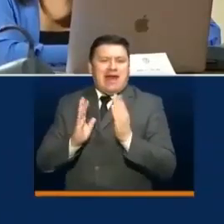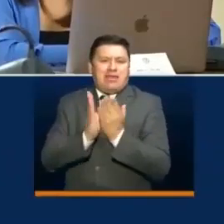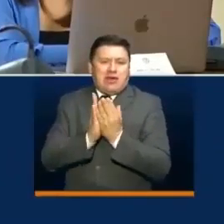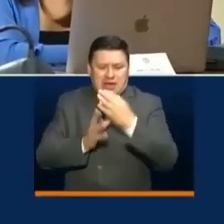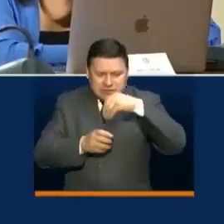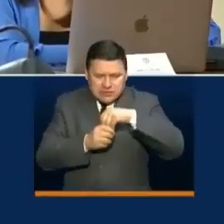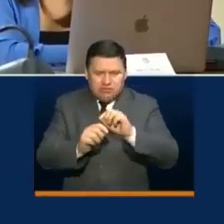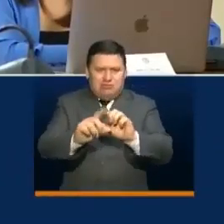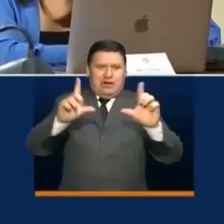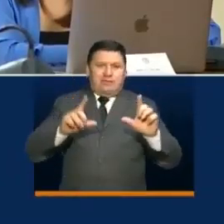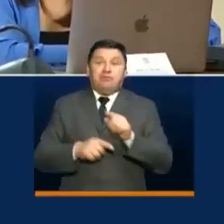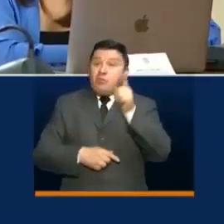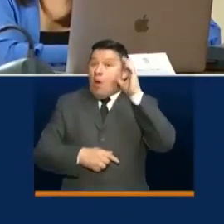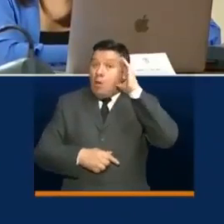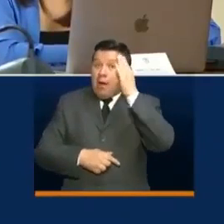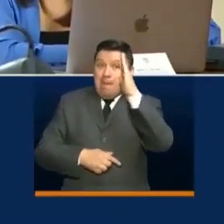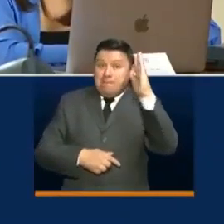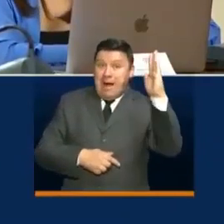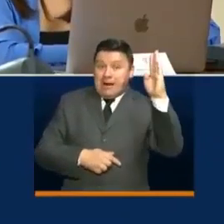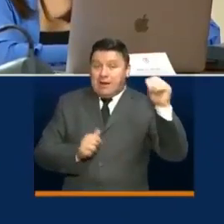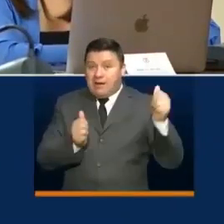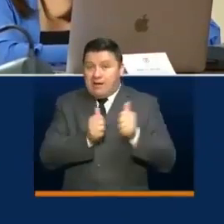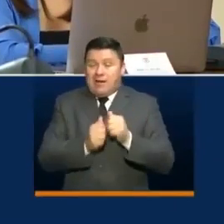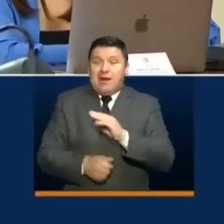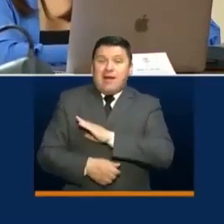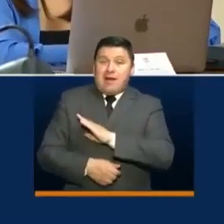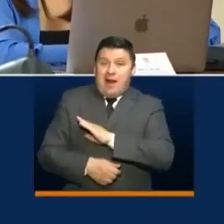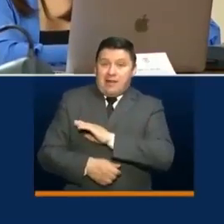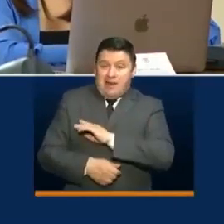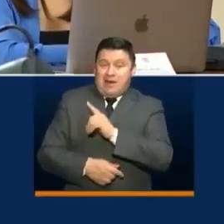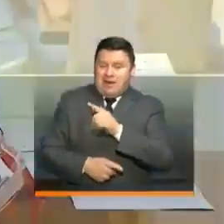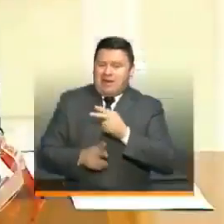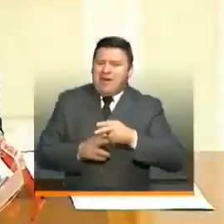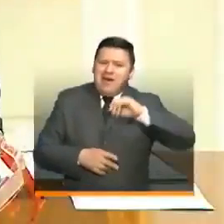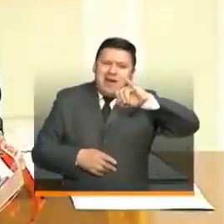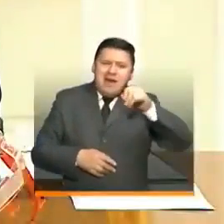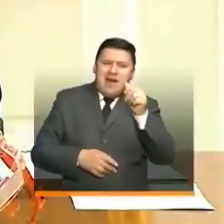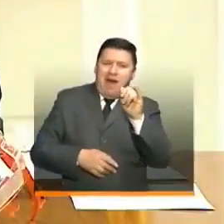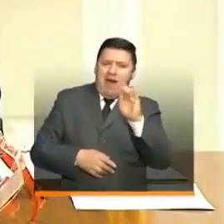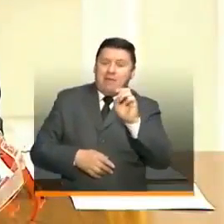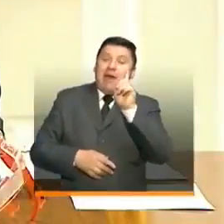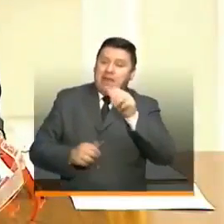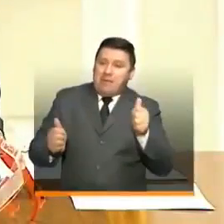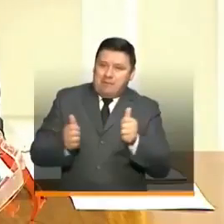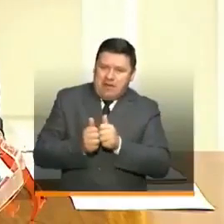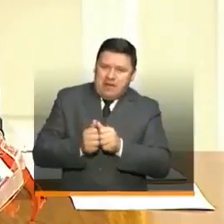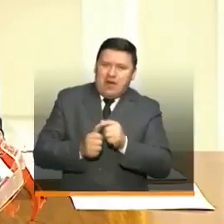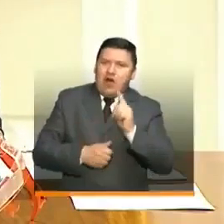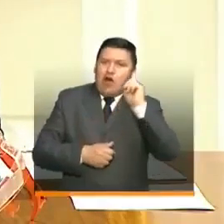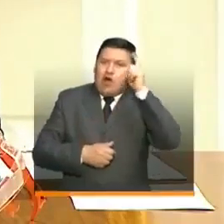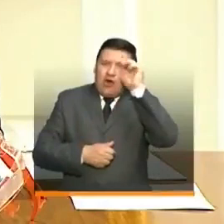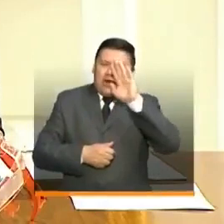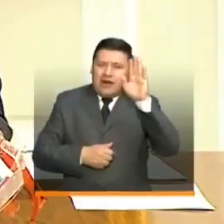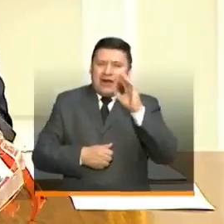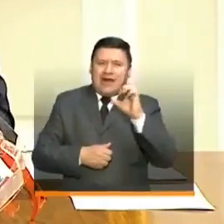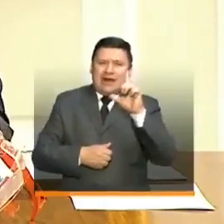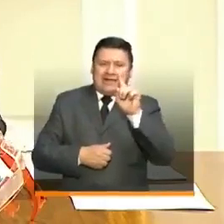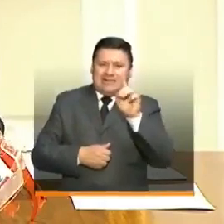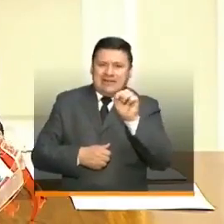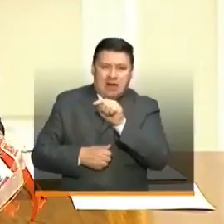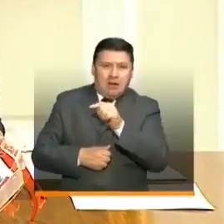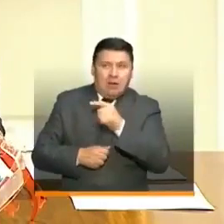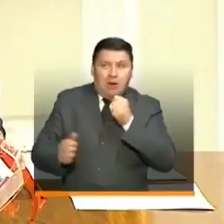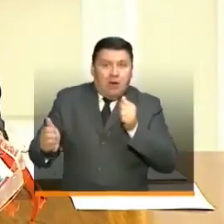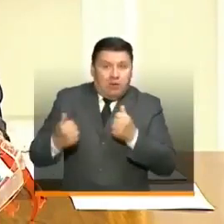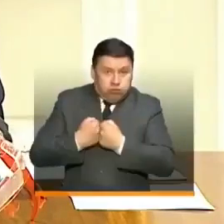nos acompañan desde Barranquilla el alcalde Jaime Pumarejo y también nos acompaña la gobernadora Elsa Noguera, con quienes